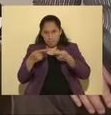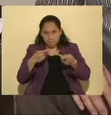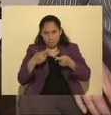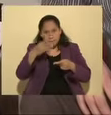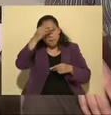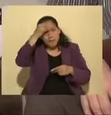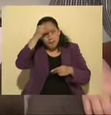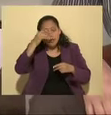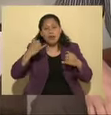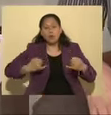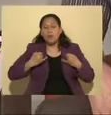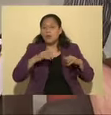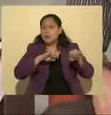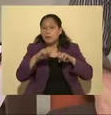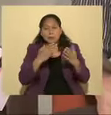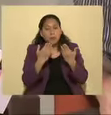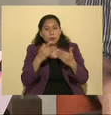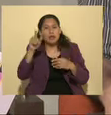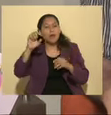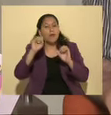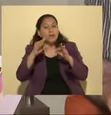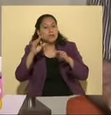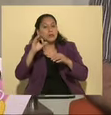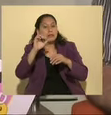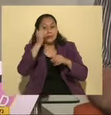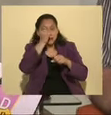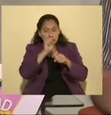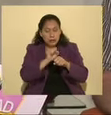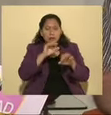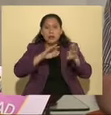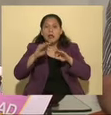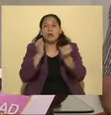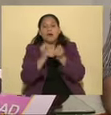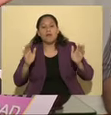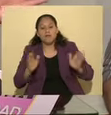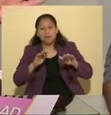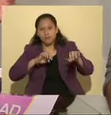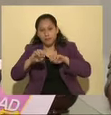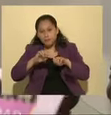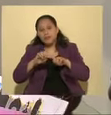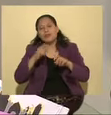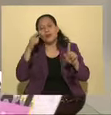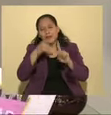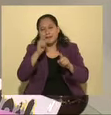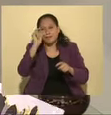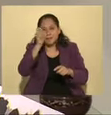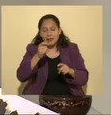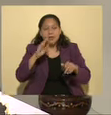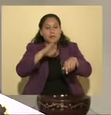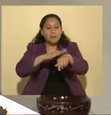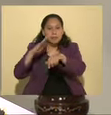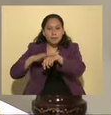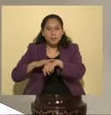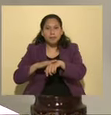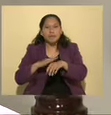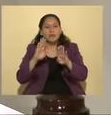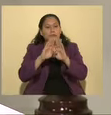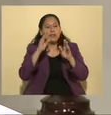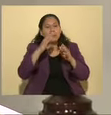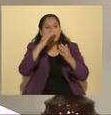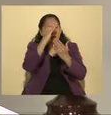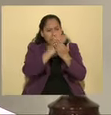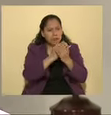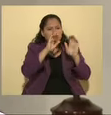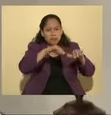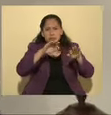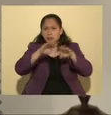programa para jóvenes desempleados de la Secretaría del Trabajo y Fomento al Empleo, pues tiene como objetivo promover la inserción social y